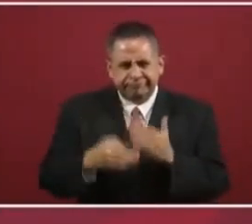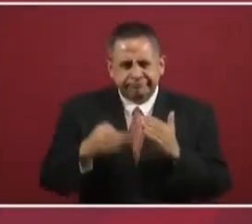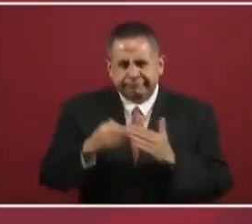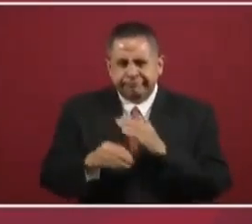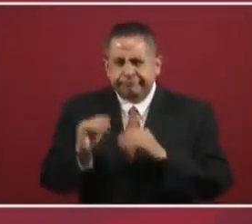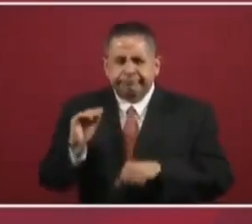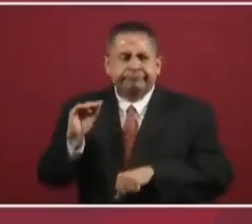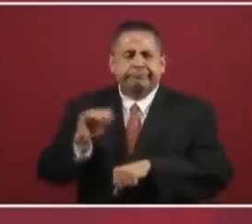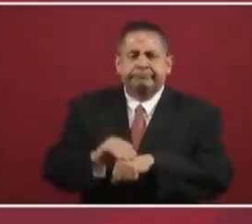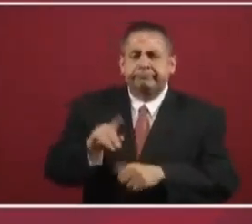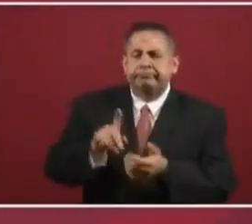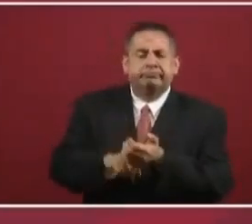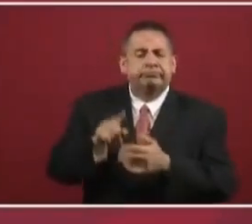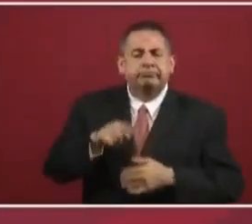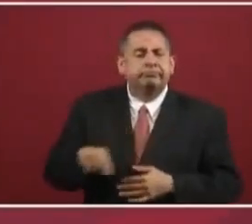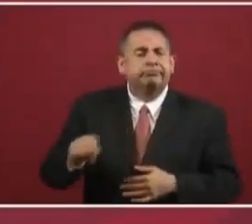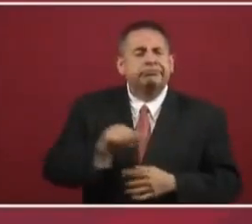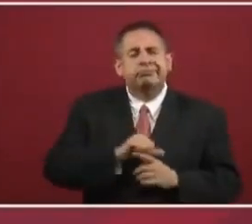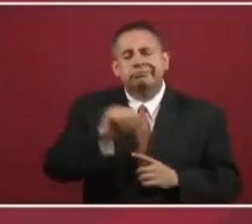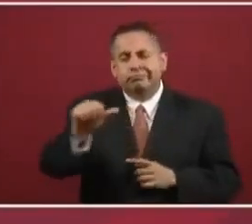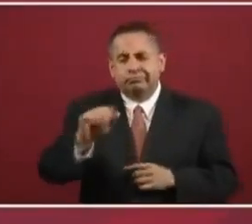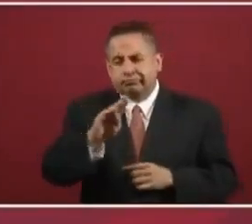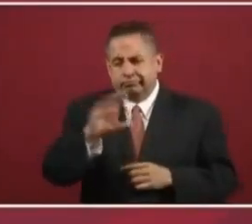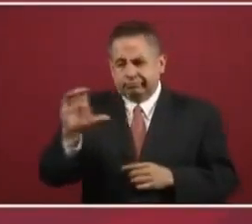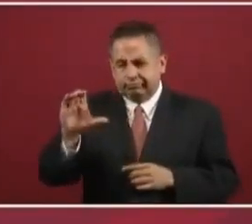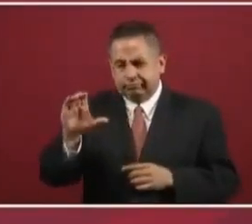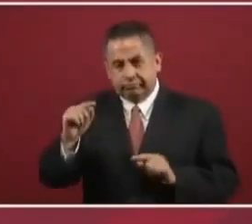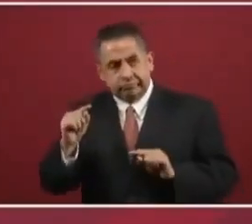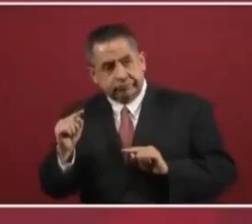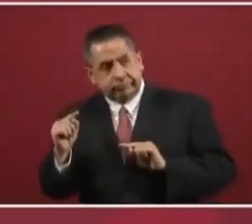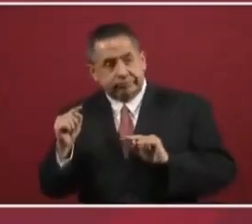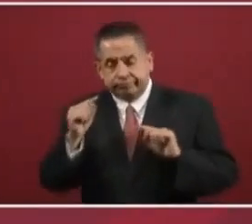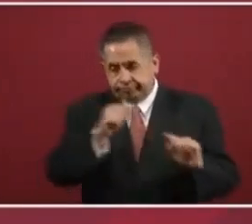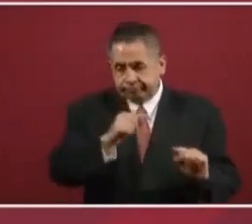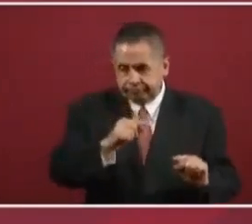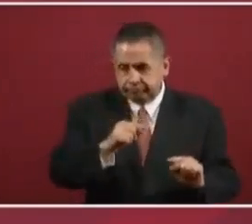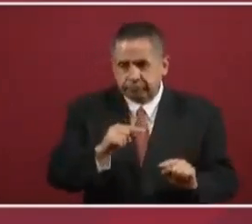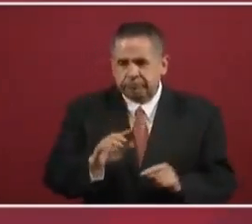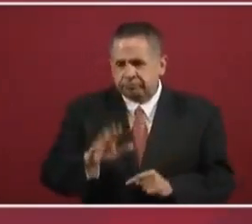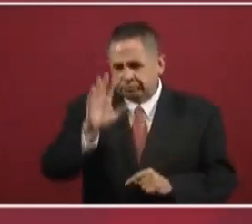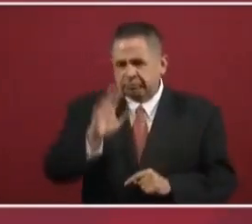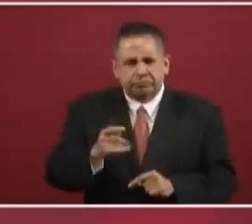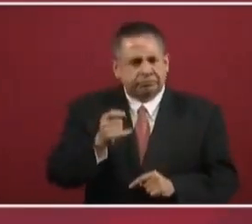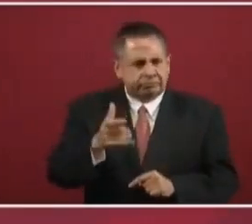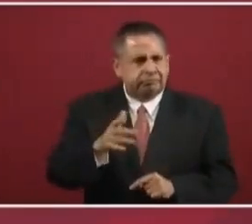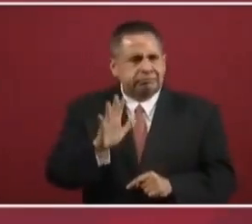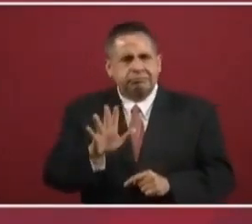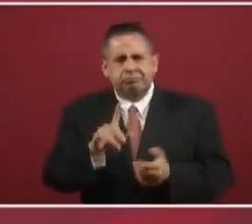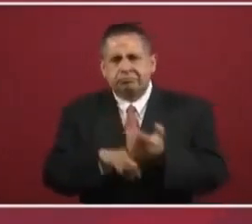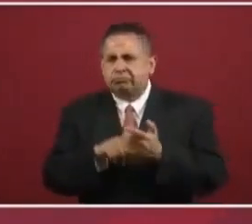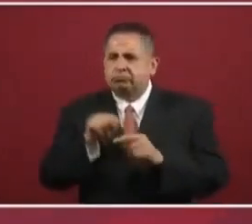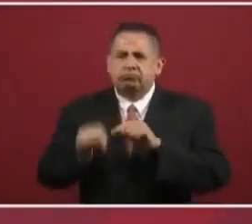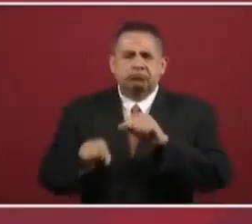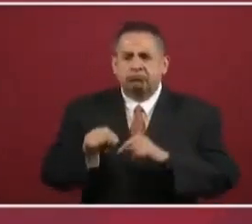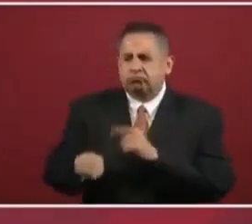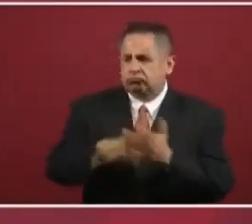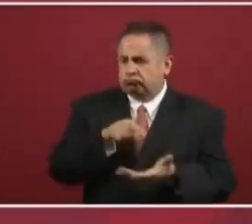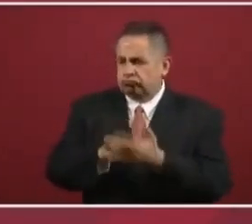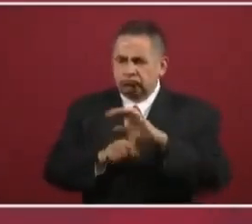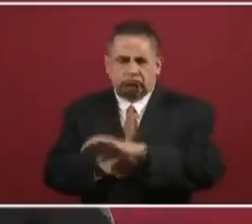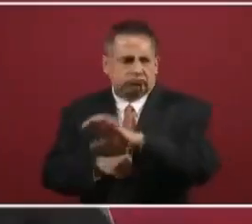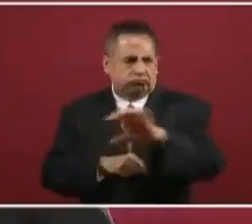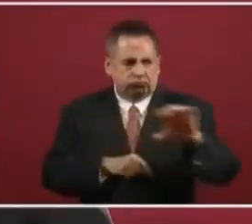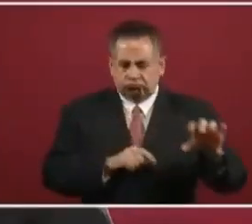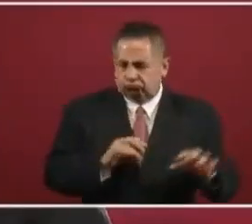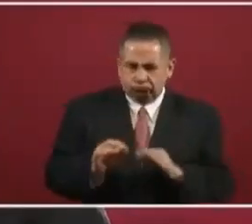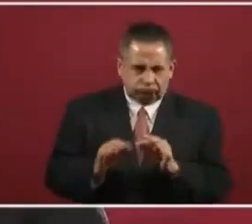lleguen los que van hasta Baja California ya casi cas todos están en sus regiones